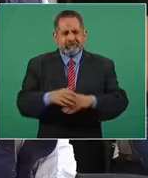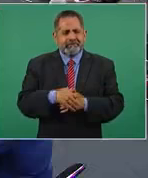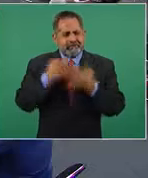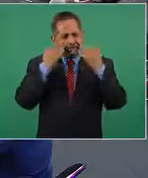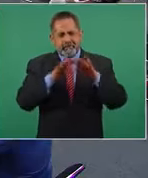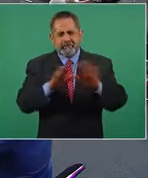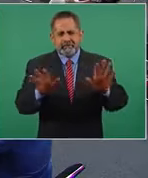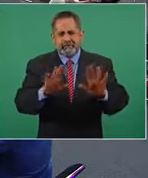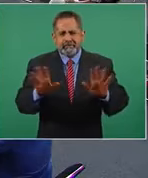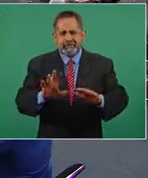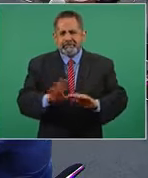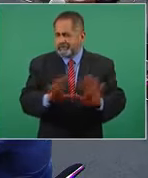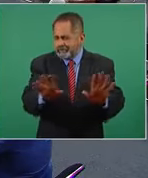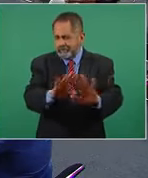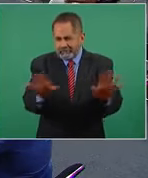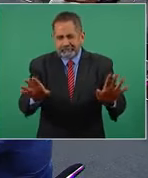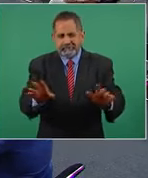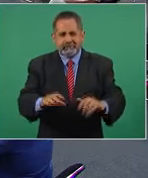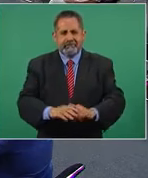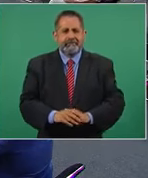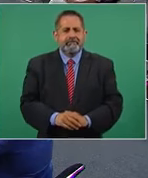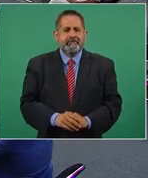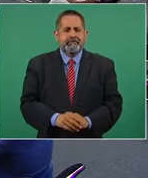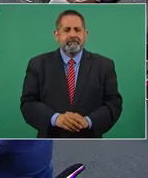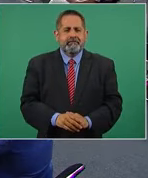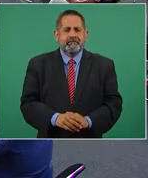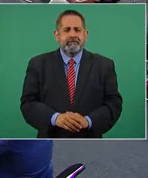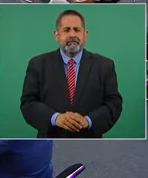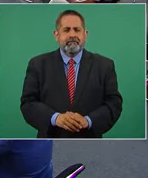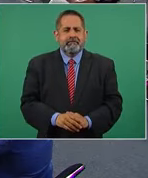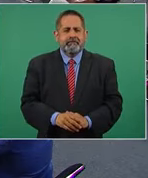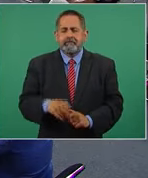es de dominio público. Ya. Entonces mañana me da la palabra. Los